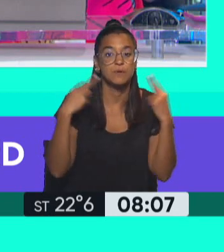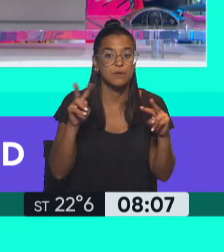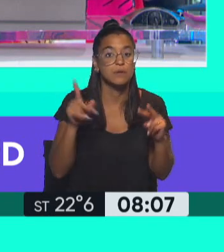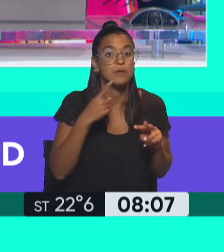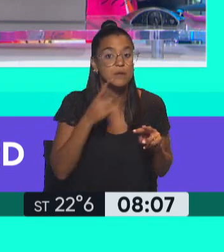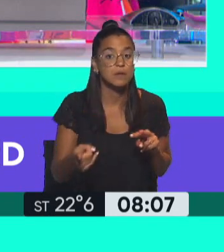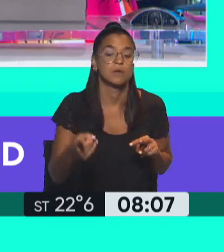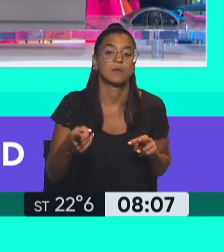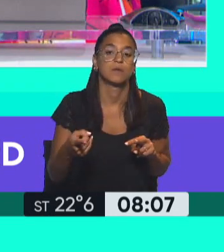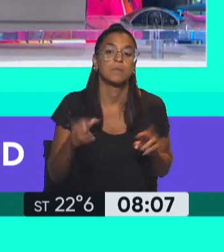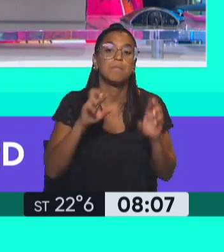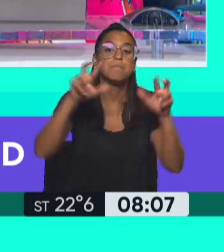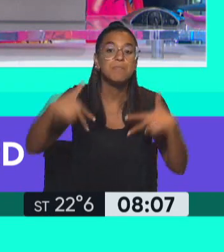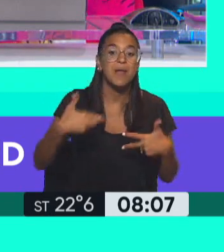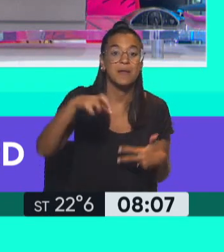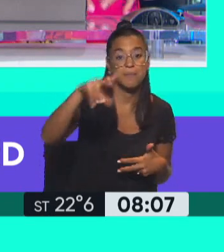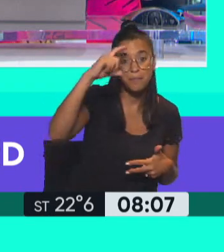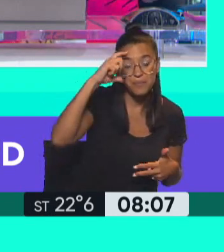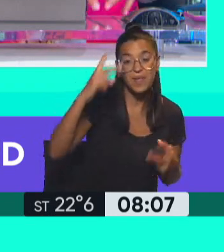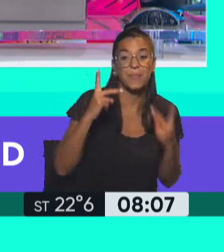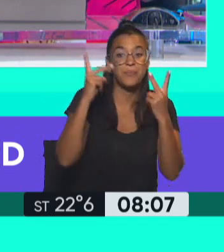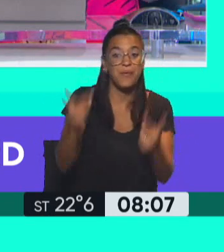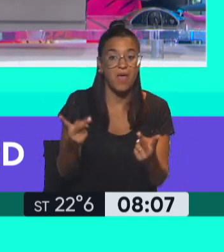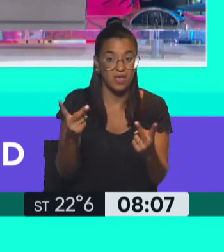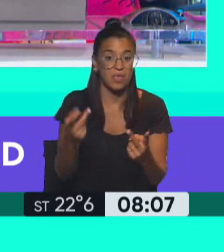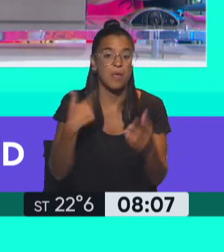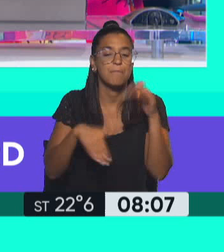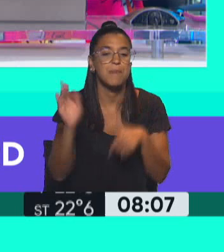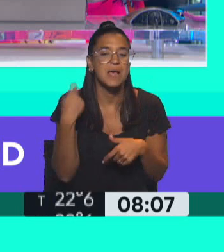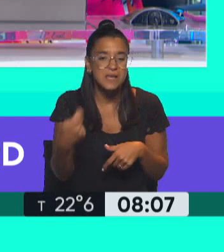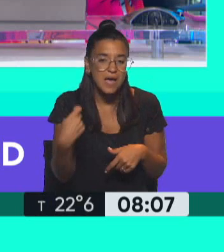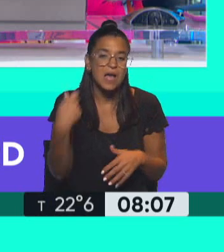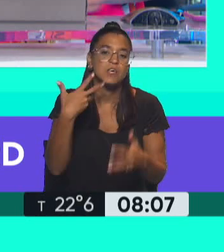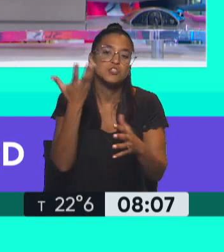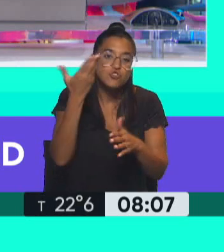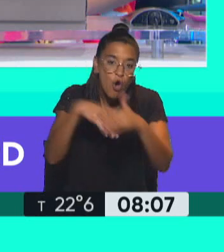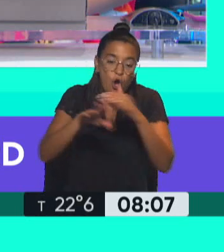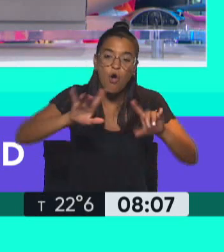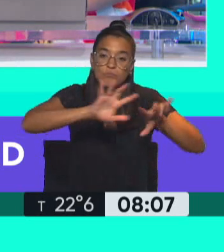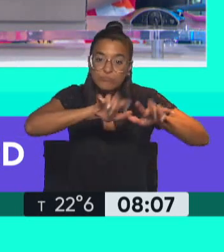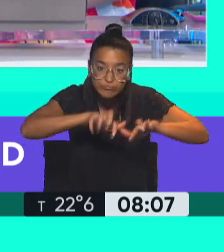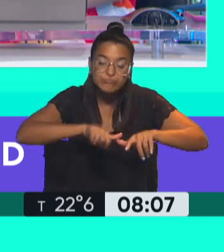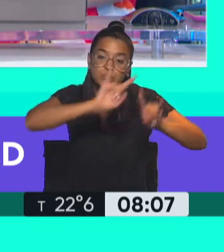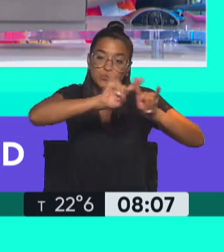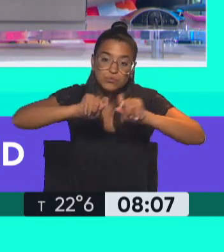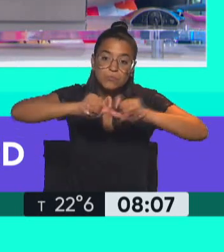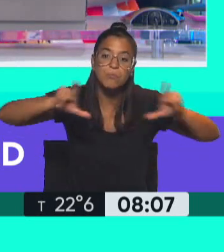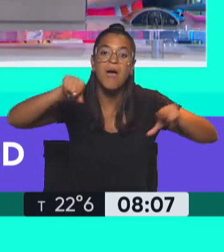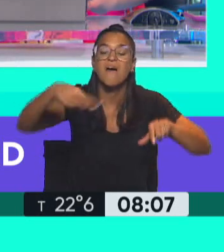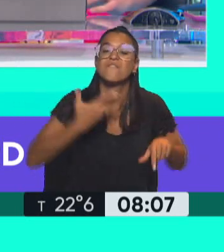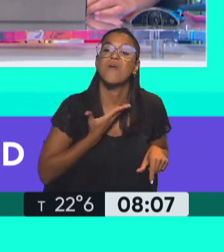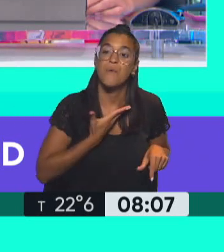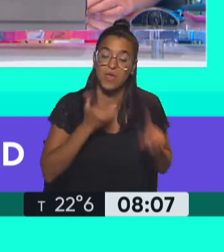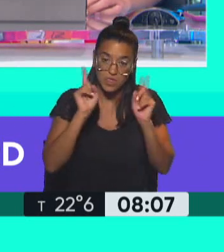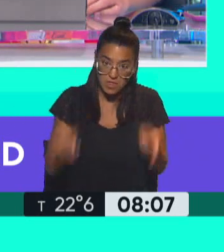por prime por el plan pre viaje se registraron más gastos que se cargaron en el sitio web para febrero así que se espera febrero